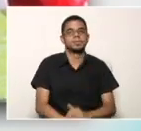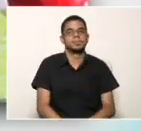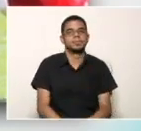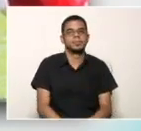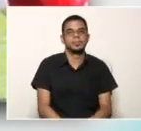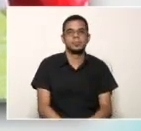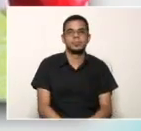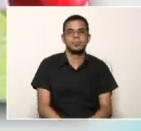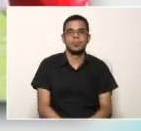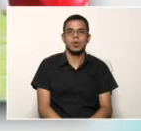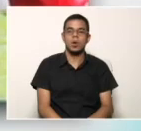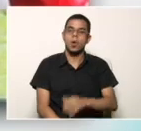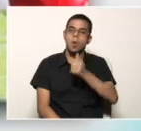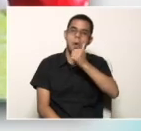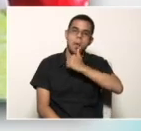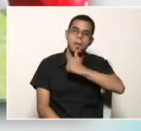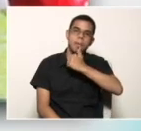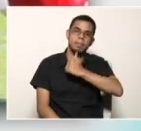¿Okay?